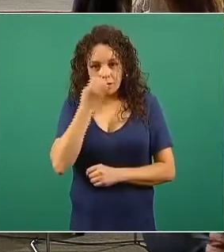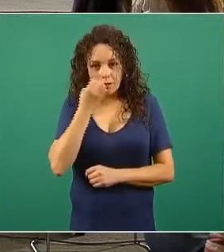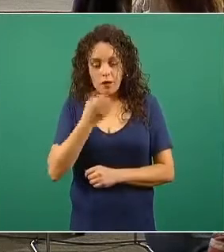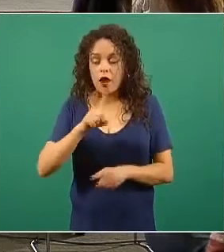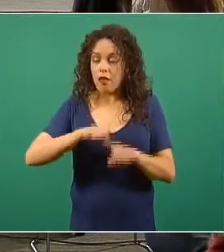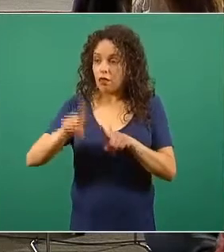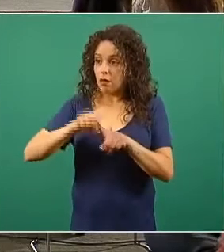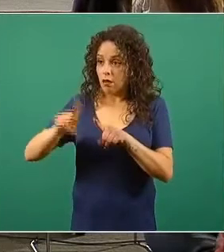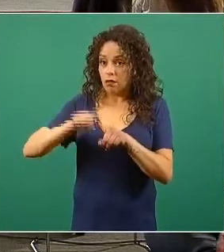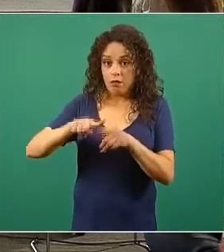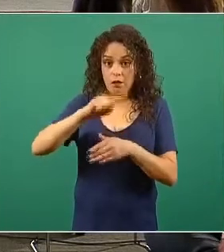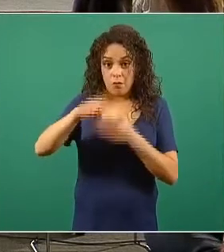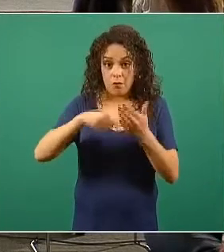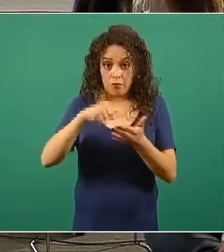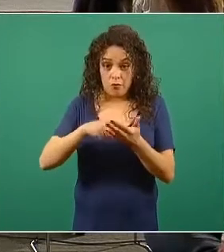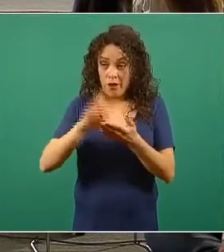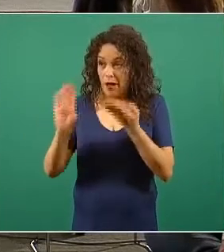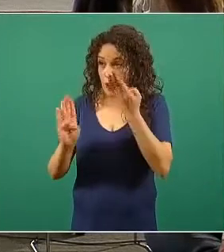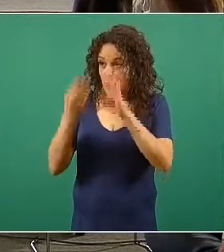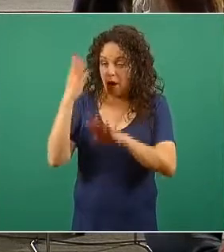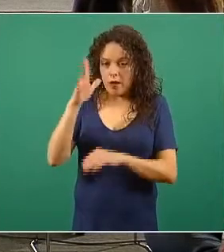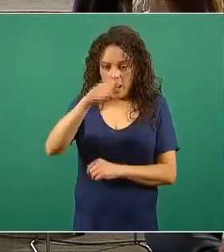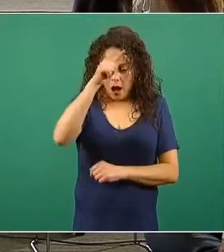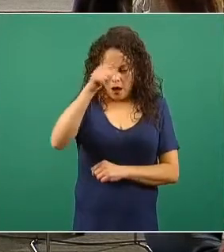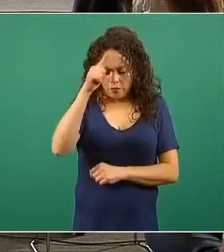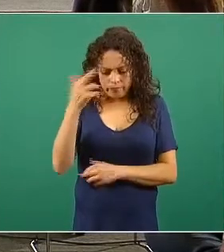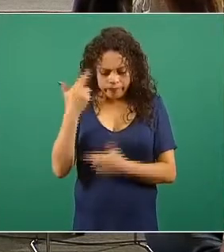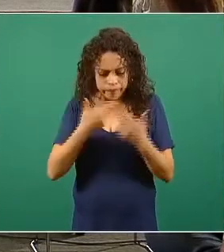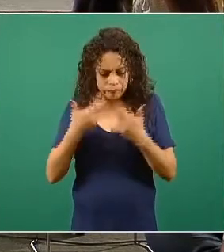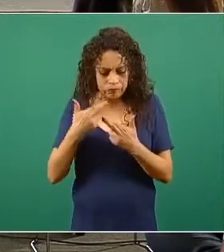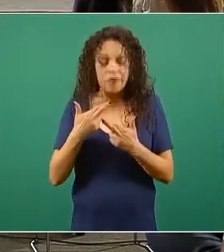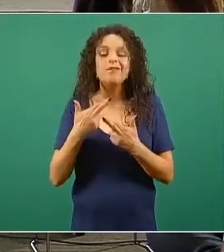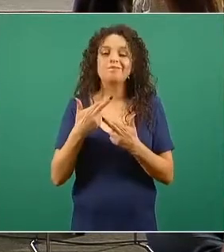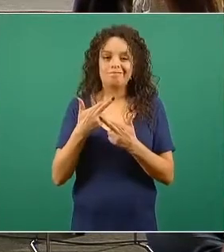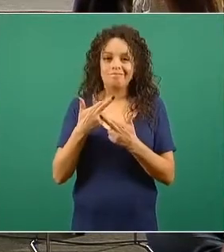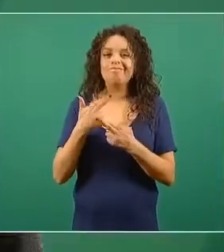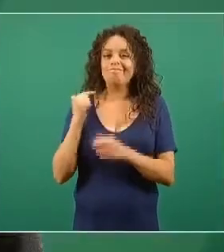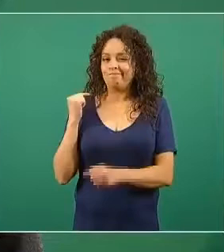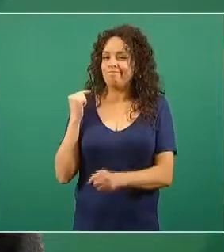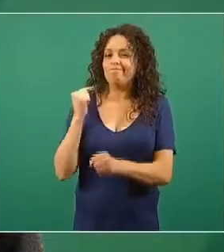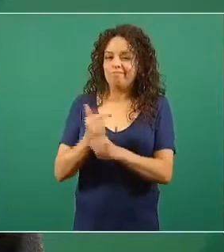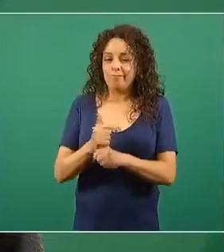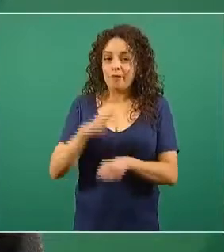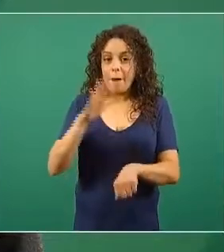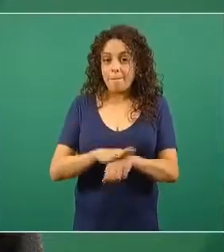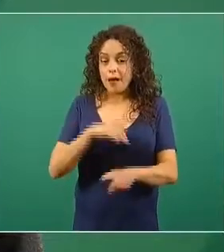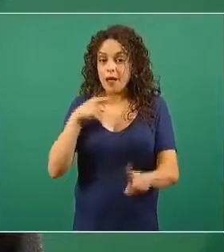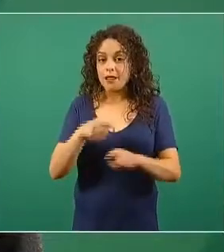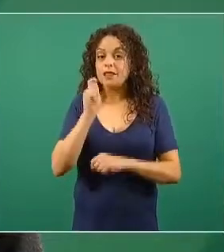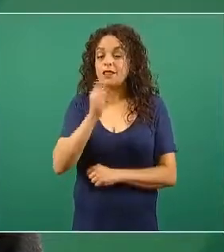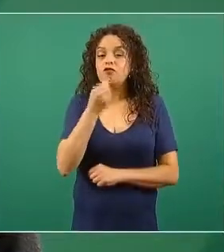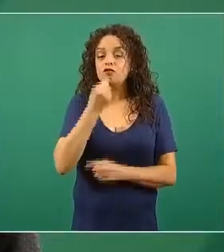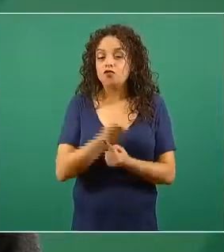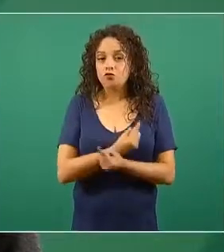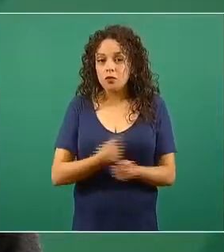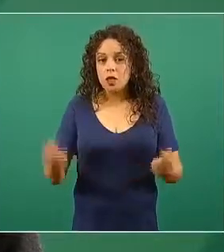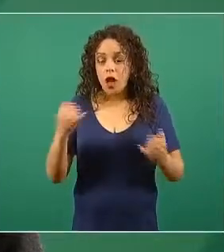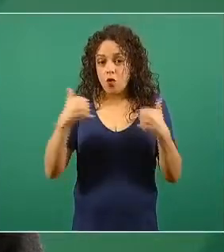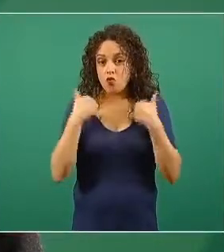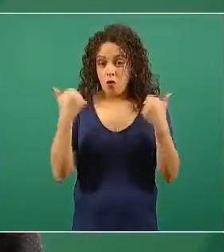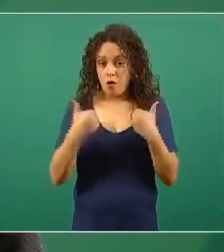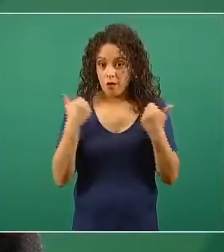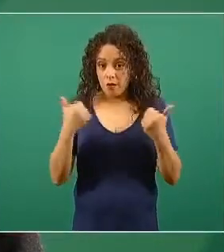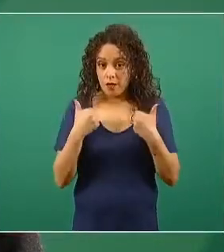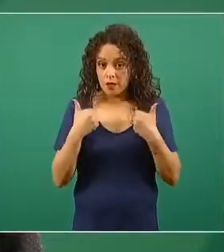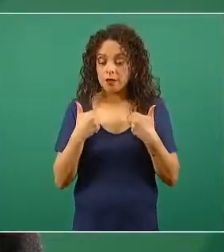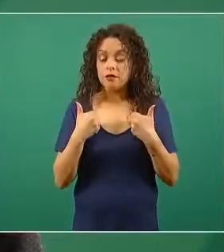diferentes partes del mundo han identificado que los menores de edad, la población sobre todo infantil y la de adolescentes,